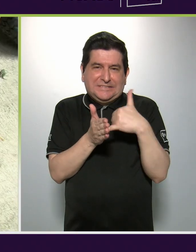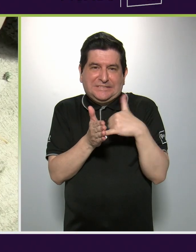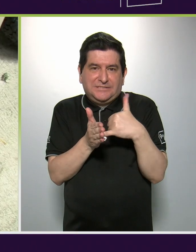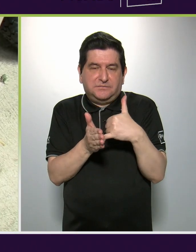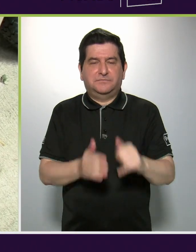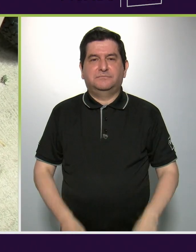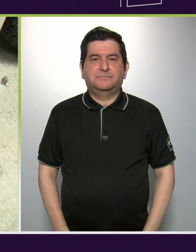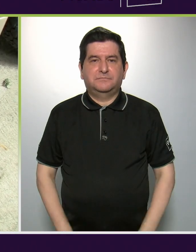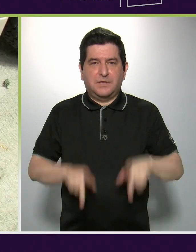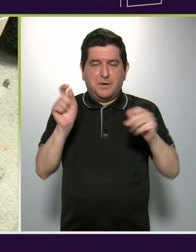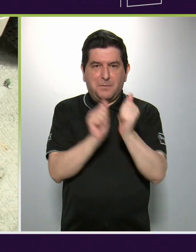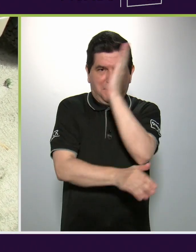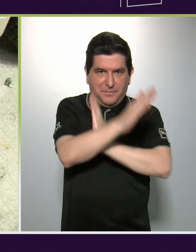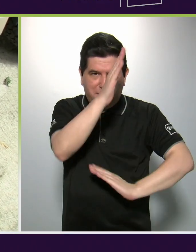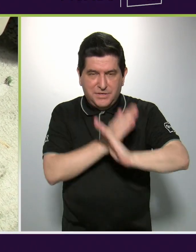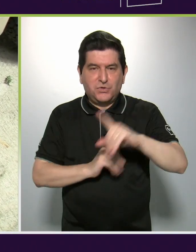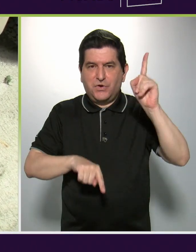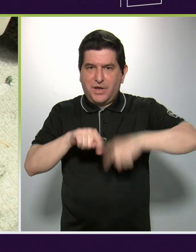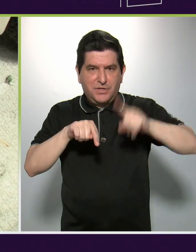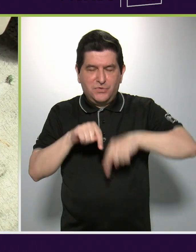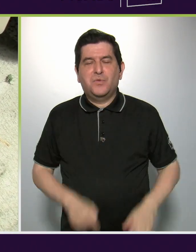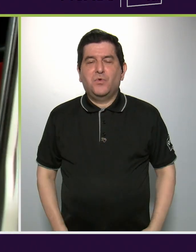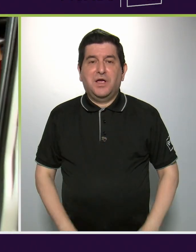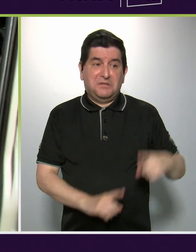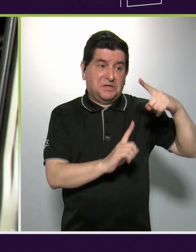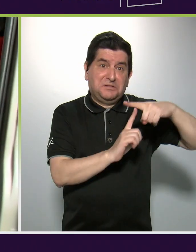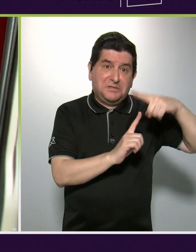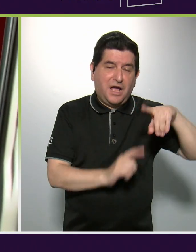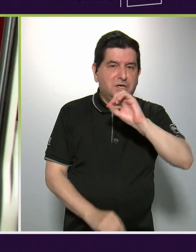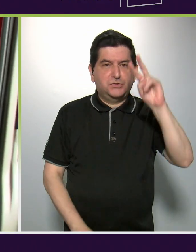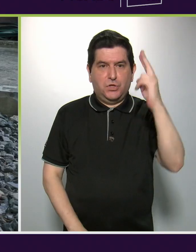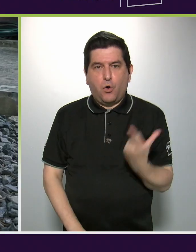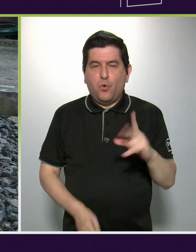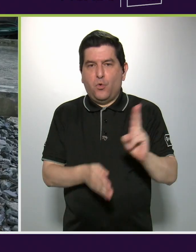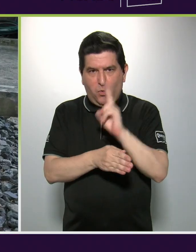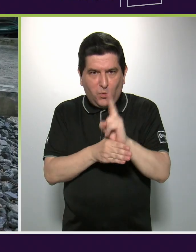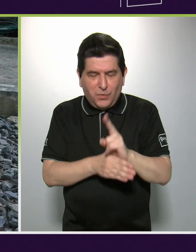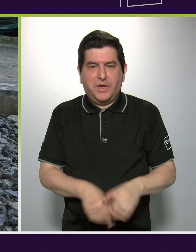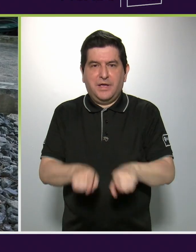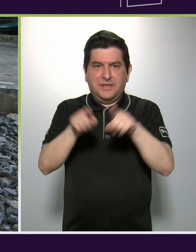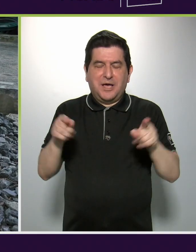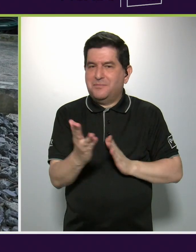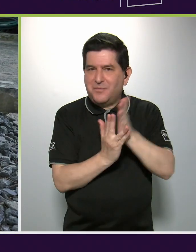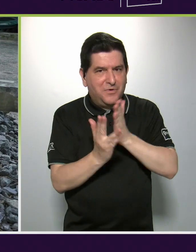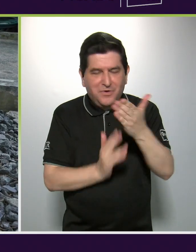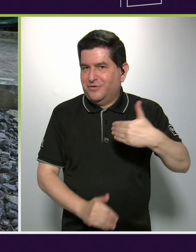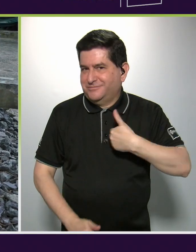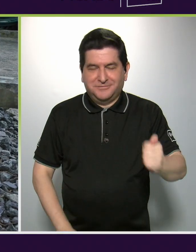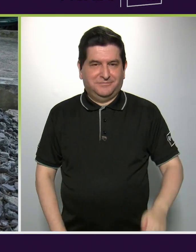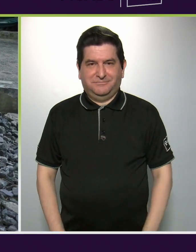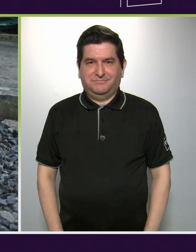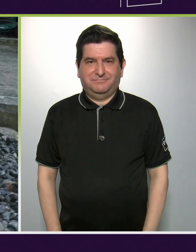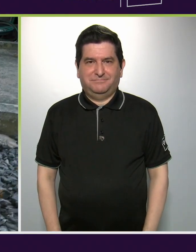taxi o un Uber, ¿verdad? Además muchos tampoco son accesibles. Si ya por sí hay dificultades para acceder a estos equipos